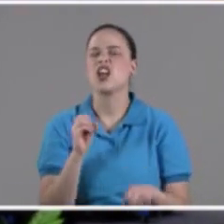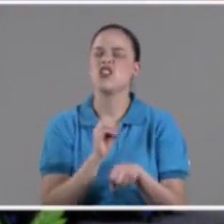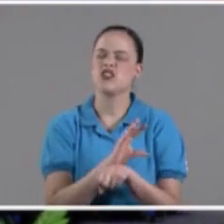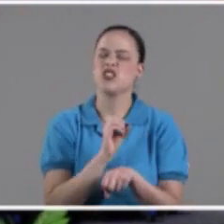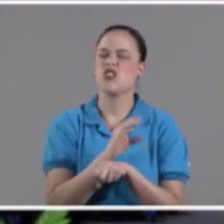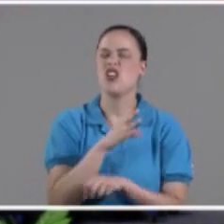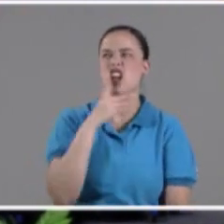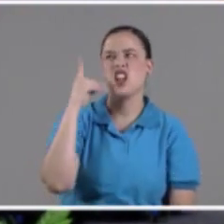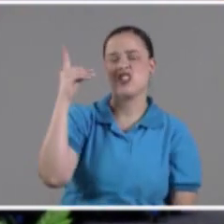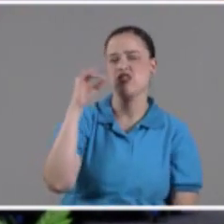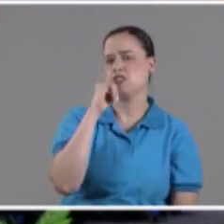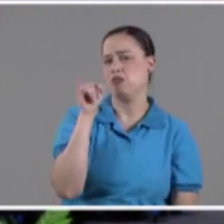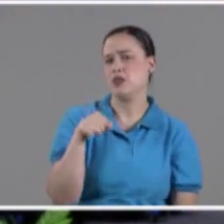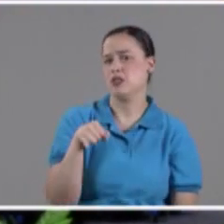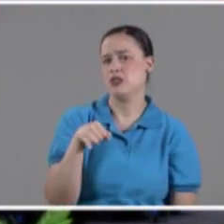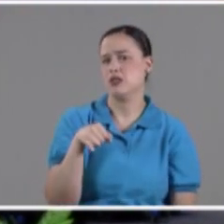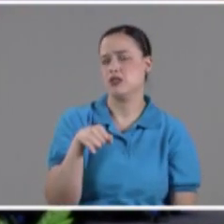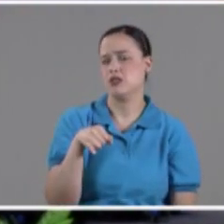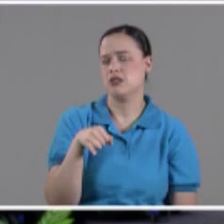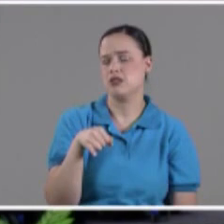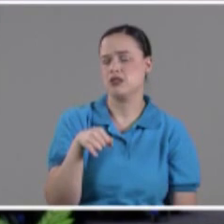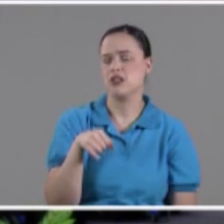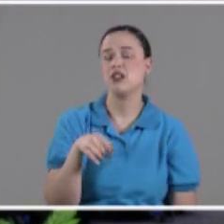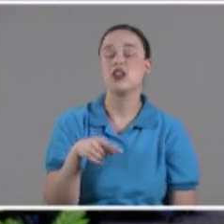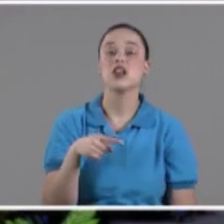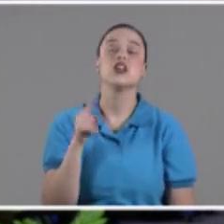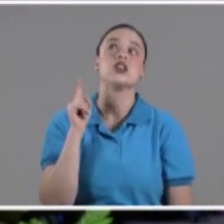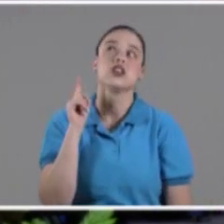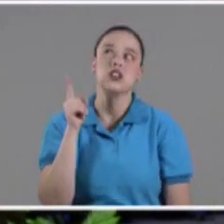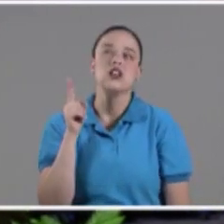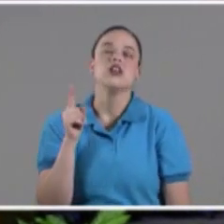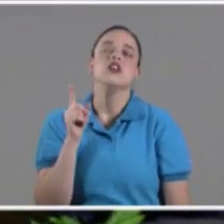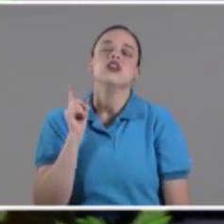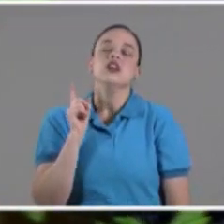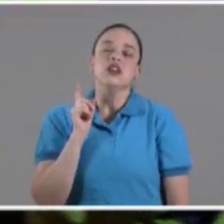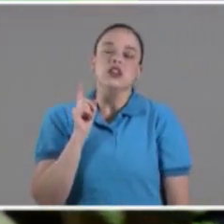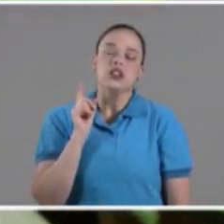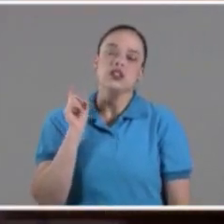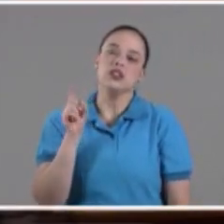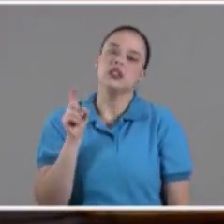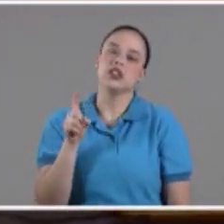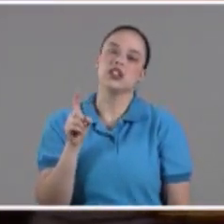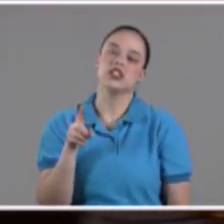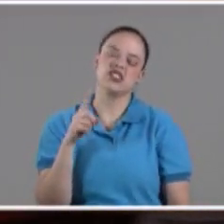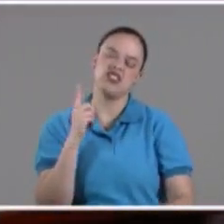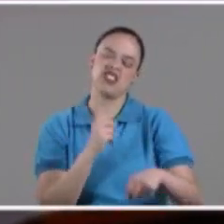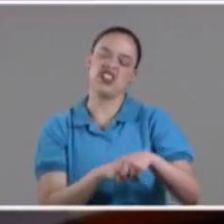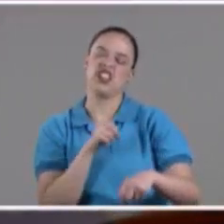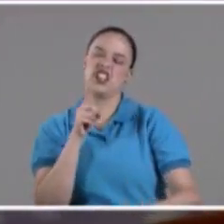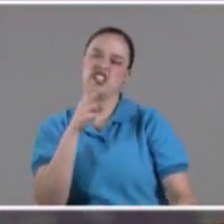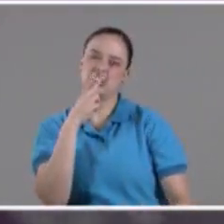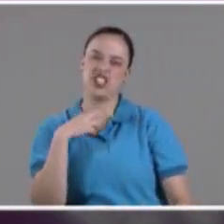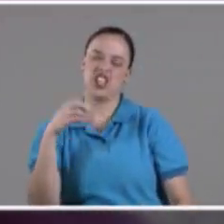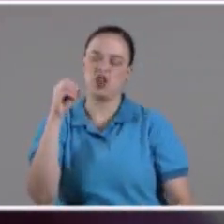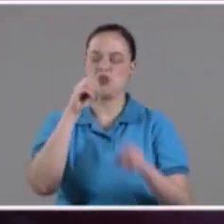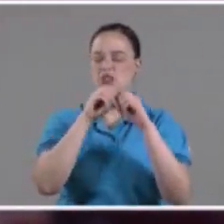jamás sabes qué señor Tú deberías de corregir a este tu hijo pródigo de la siguiente manera pues no